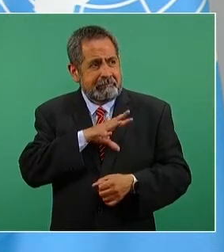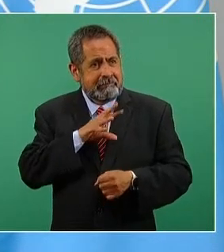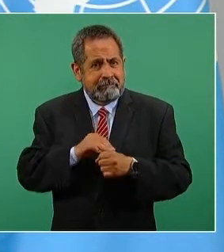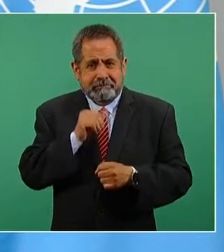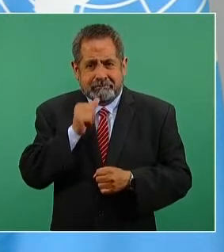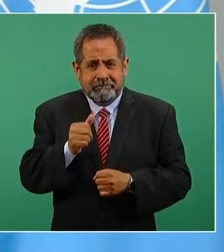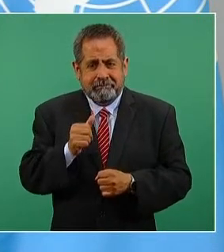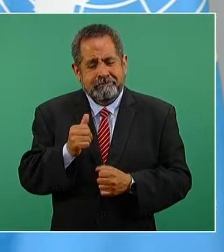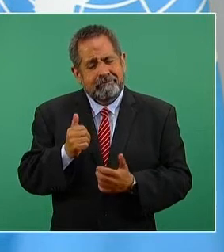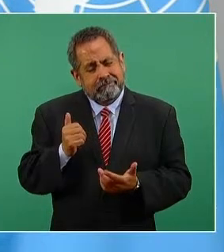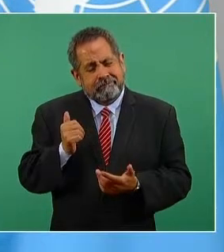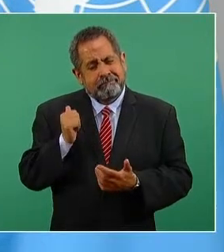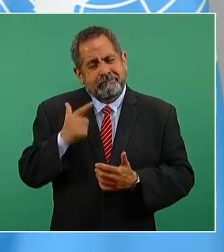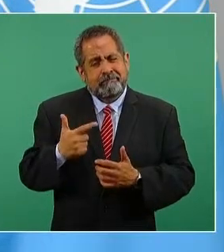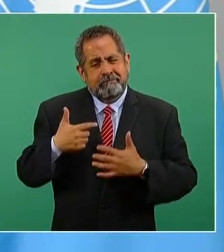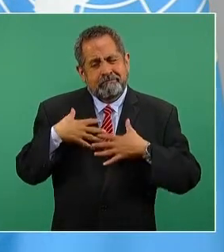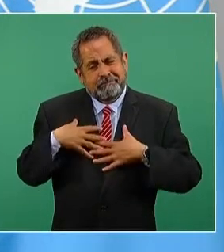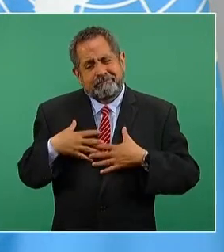Entonces,